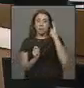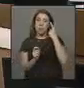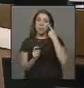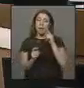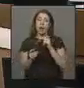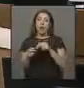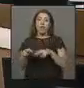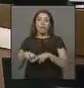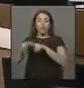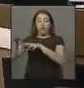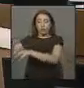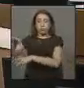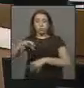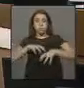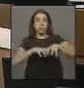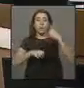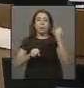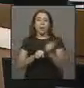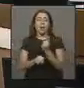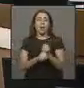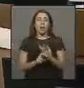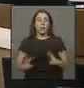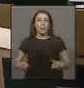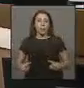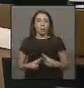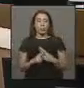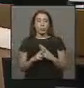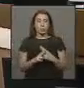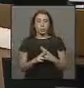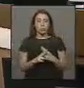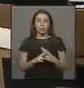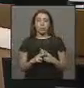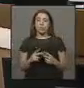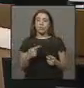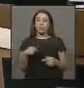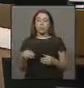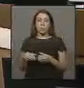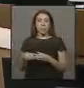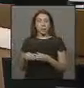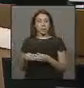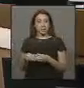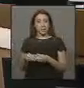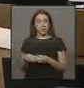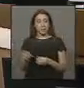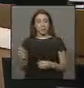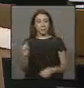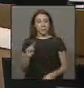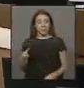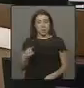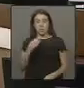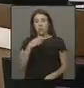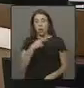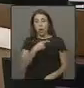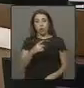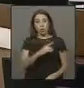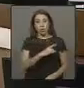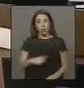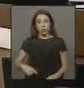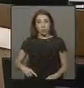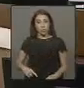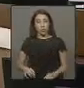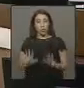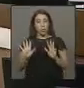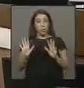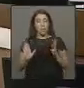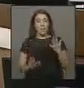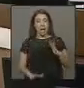la reasignación de fondos para la reconstrucción. Quiero mencionar que nuestra bancada de diputados socialistas con otros parlamentarios, el